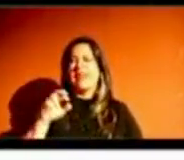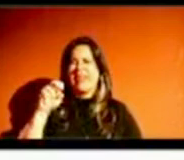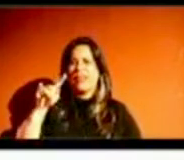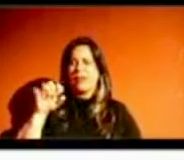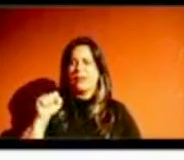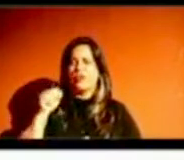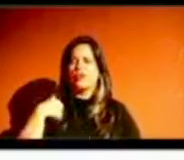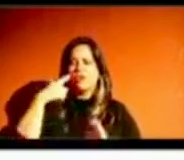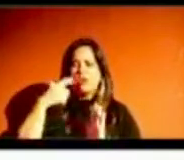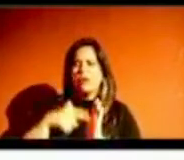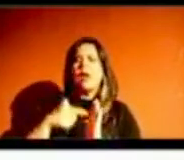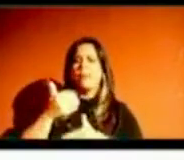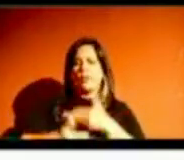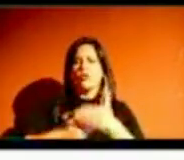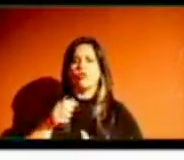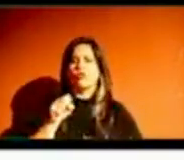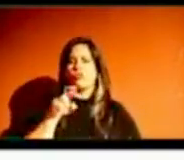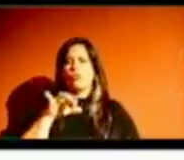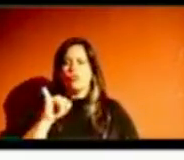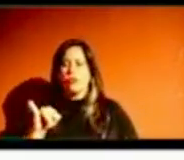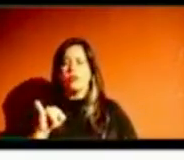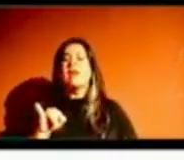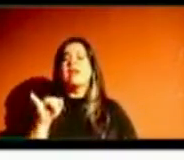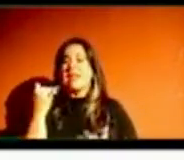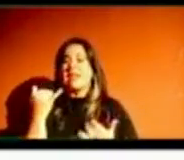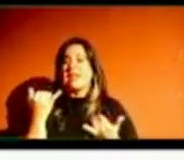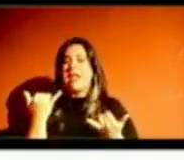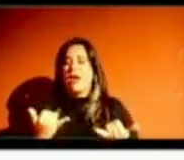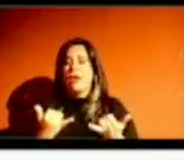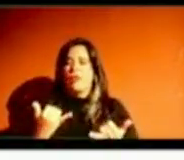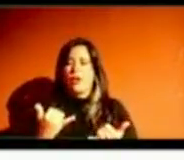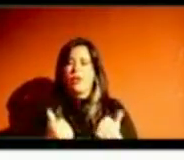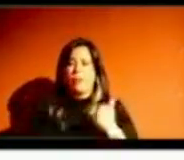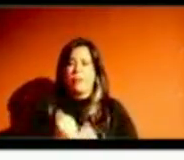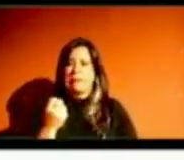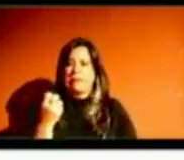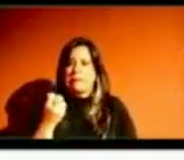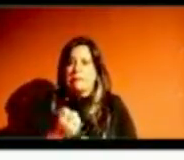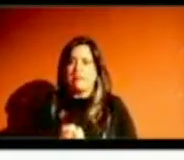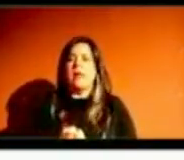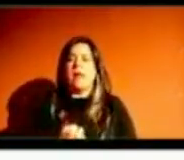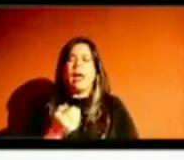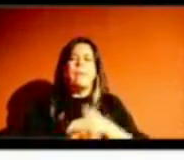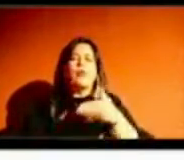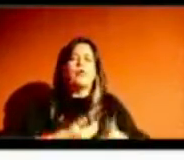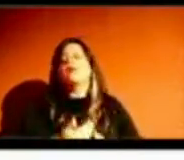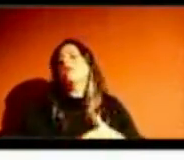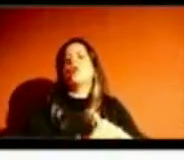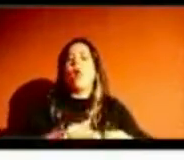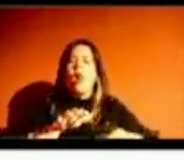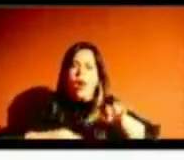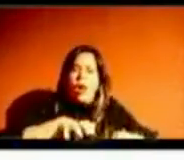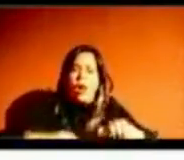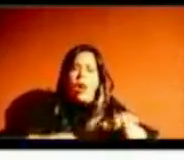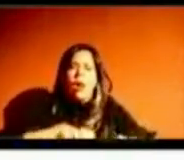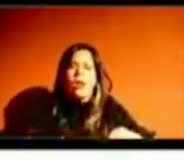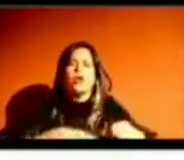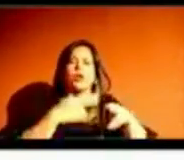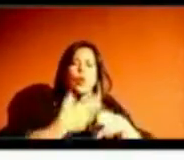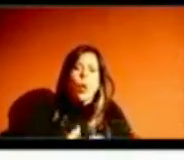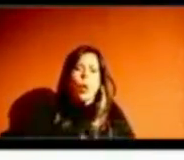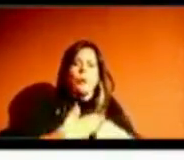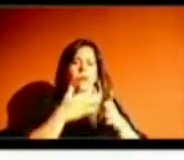parte de la transición de Suri y podía decir que nuestro talón de Aquiles era el proceso de registro en la plataforma.